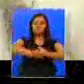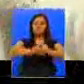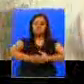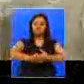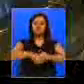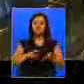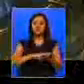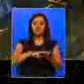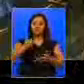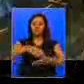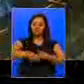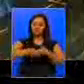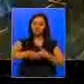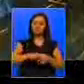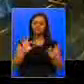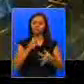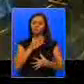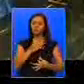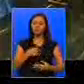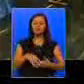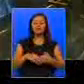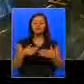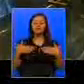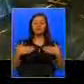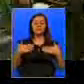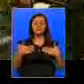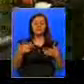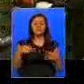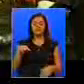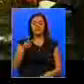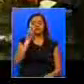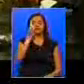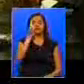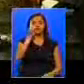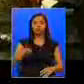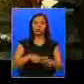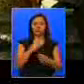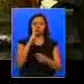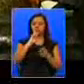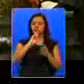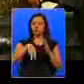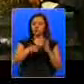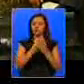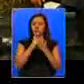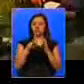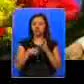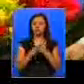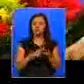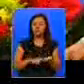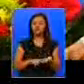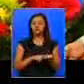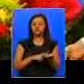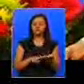Cuba. Una reunión de prácticamente 2 horas, muy